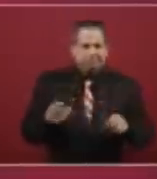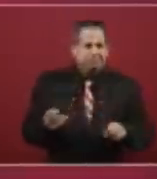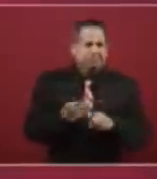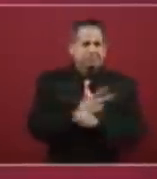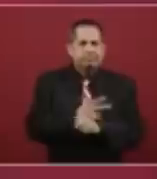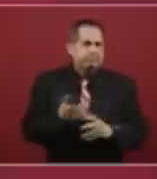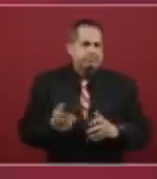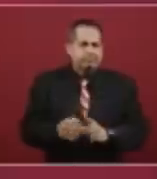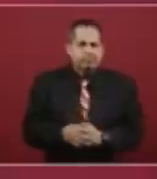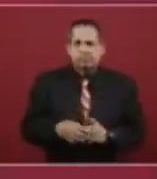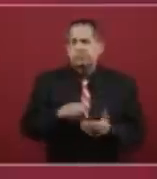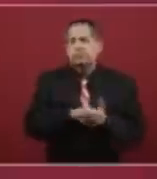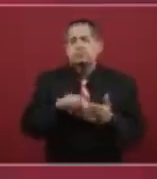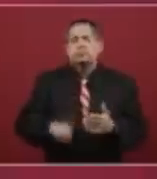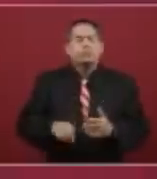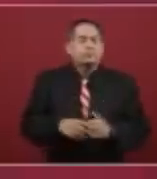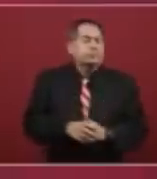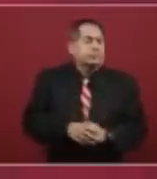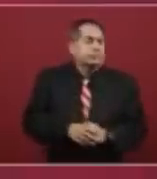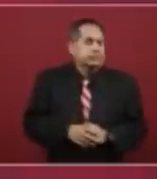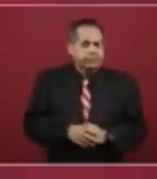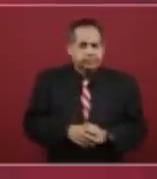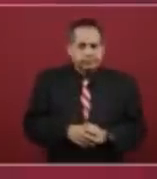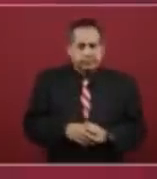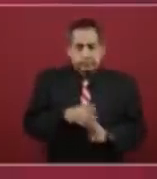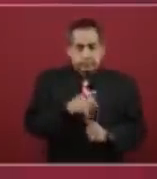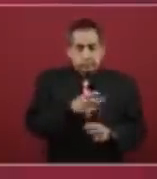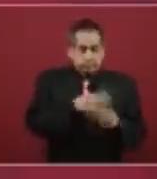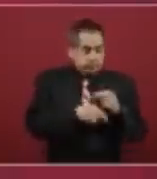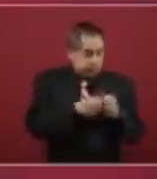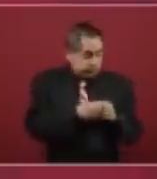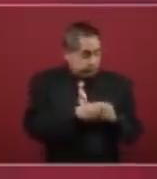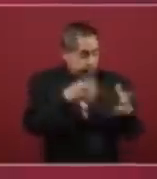pasando. Por ejemplo, se incrementaron